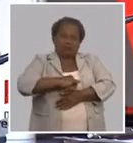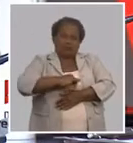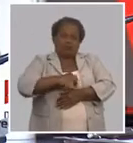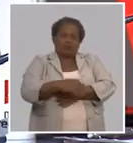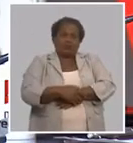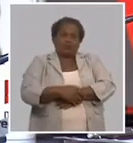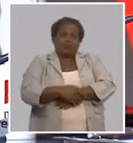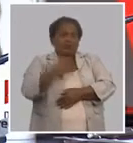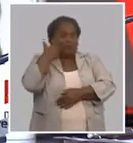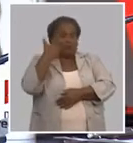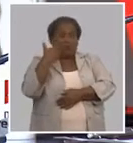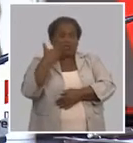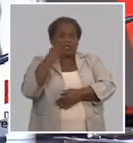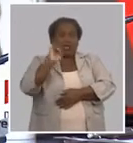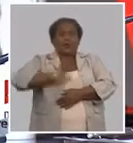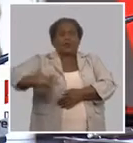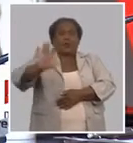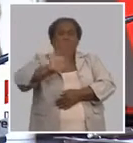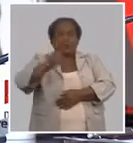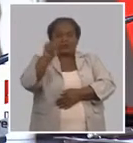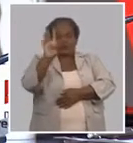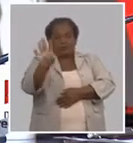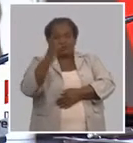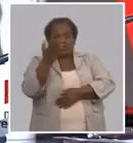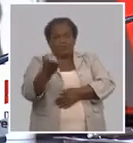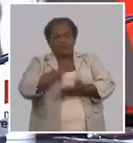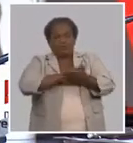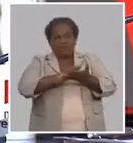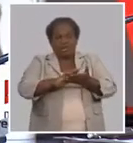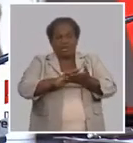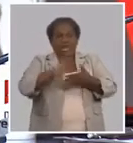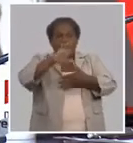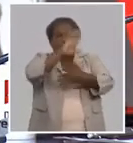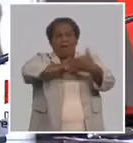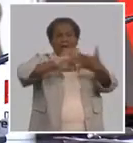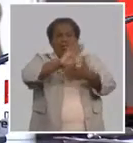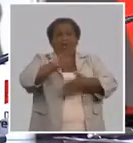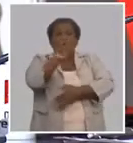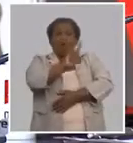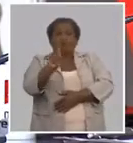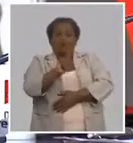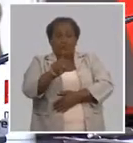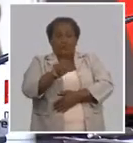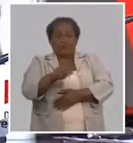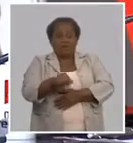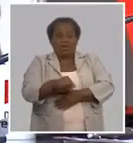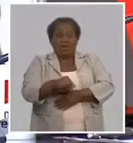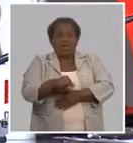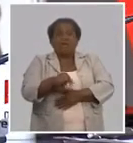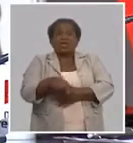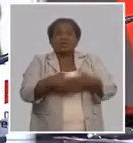destacándose europa con 14 américa latina con 11 norteamérica con 9